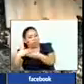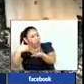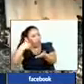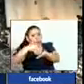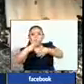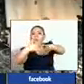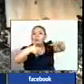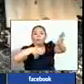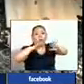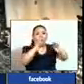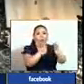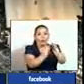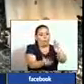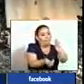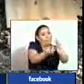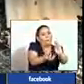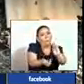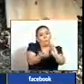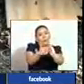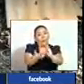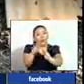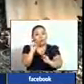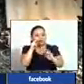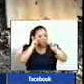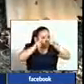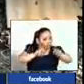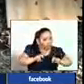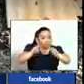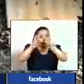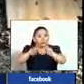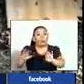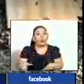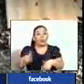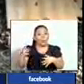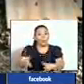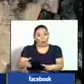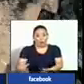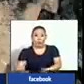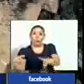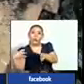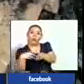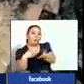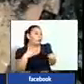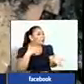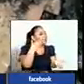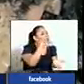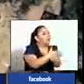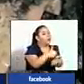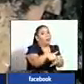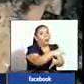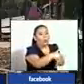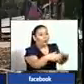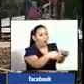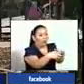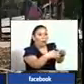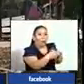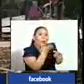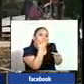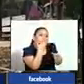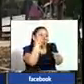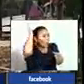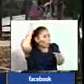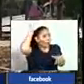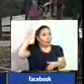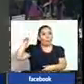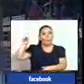quemó varias viviendas. Las autoridades investigan los hechos cuando un grupo fuertemente armado ingresó al poblado habitado por miembros de una etnia